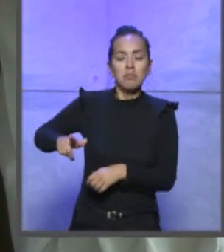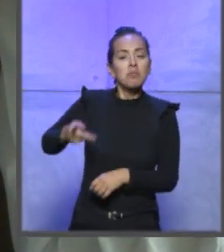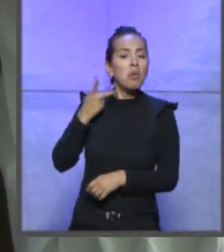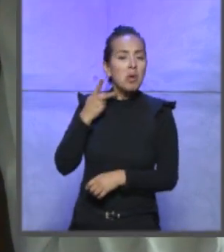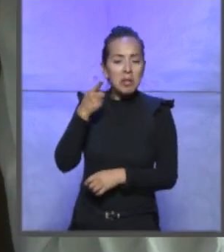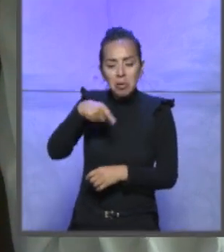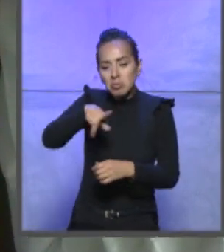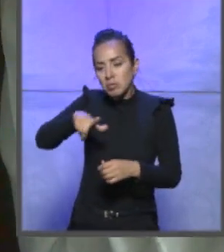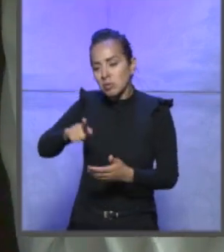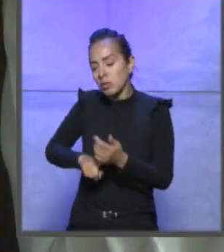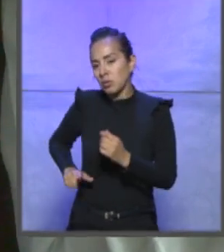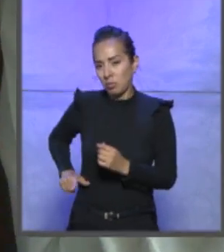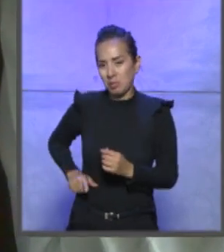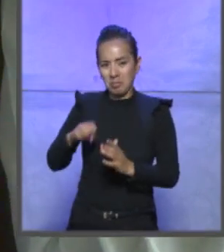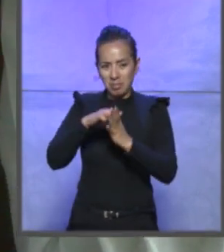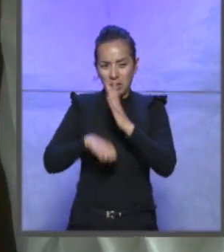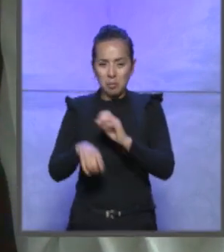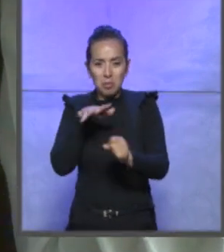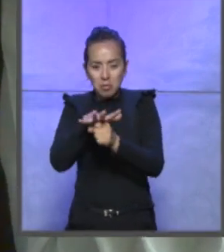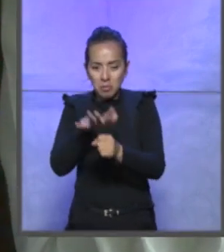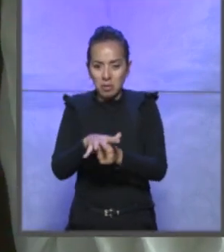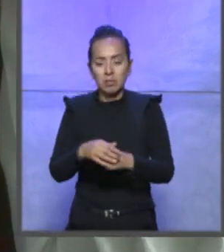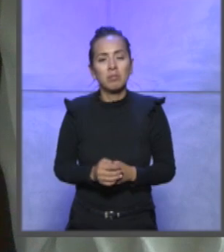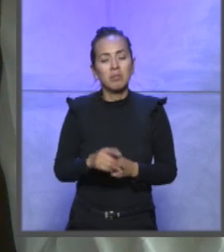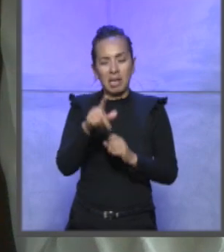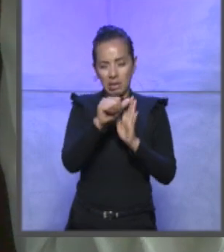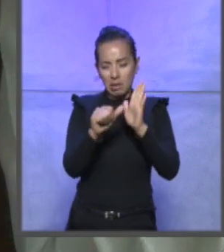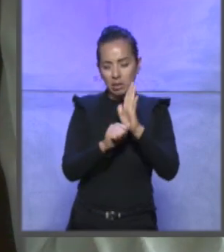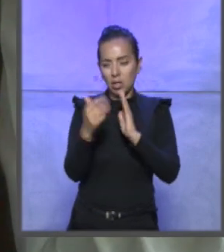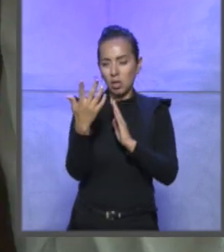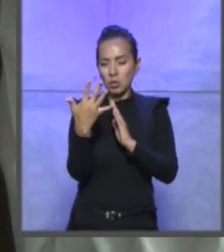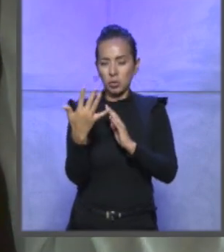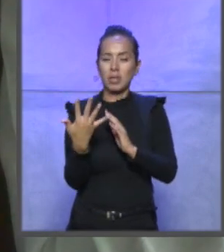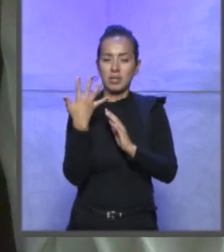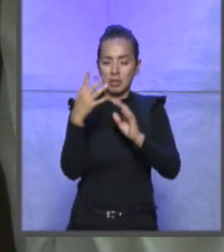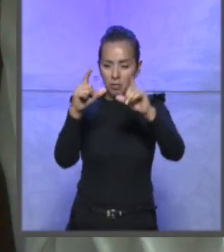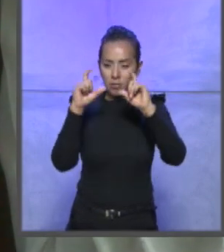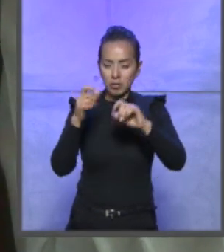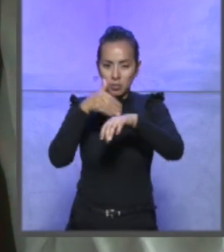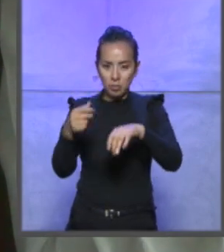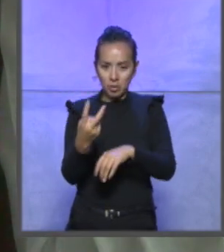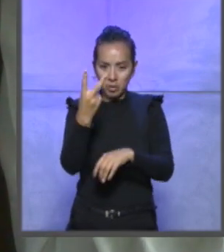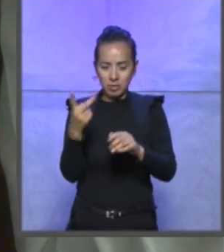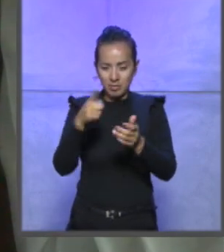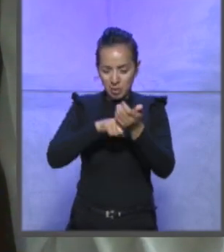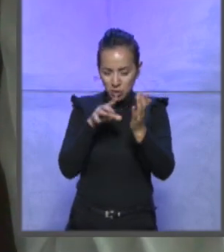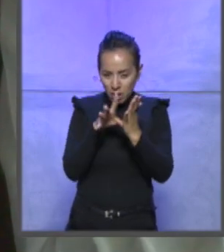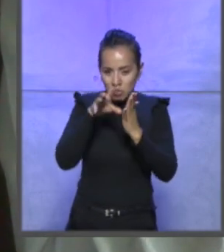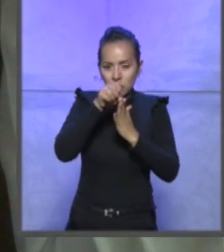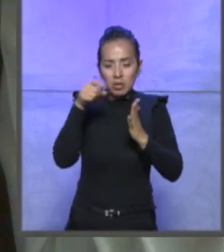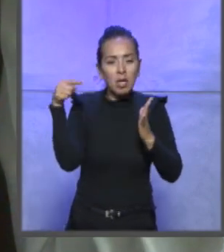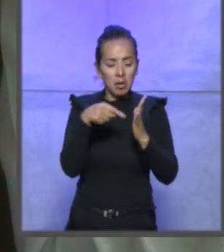de públicos. En este caso puedo dar un ejemplo que en el artículo 55, fracción 2 de la